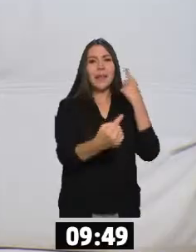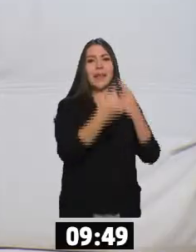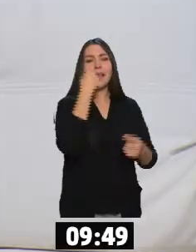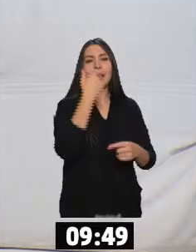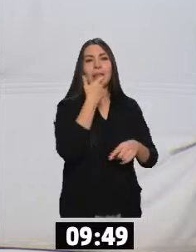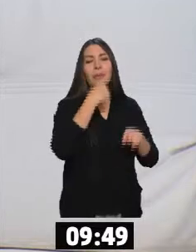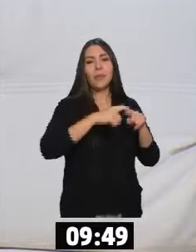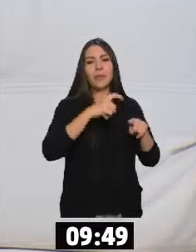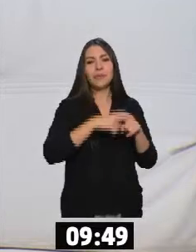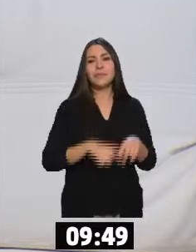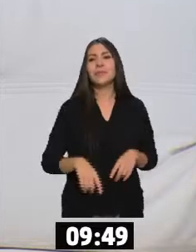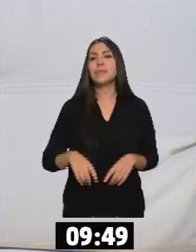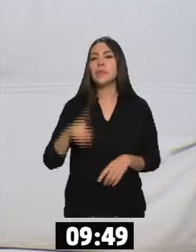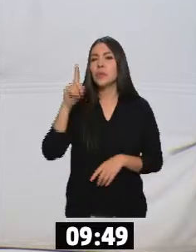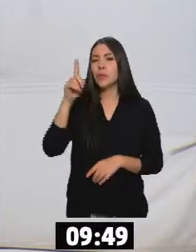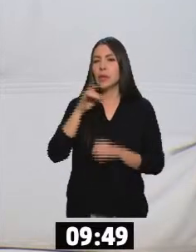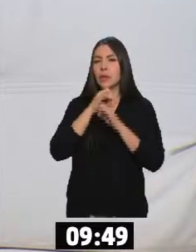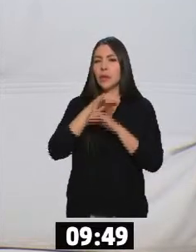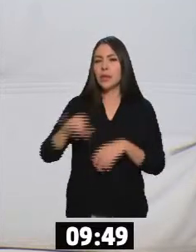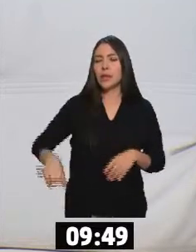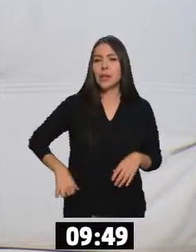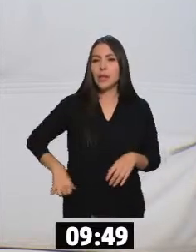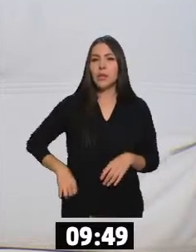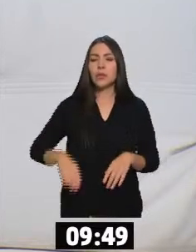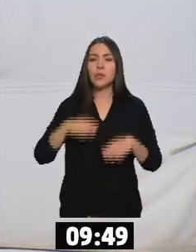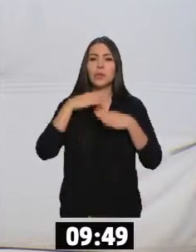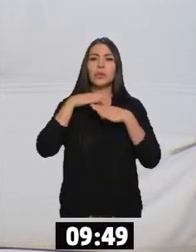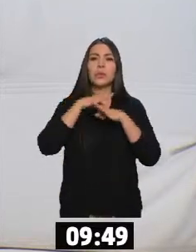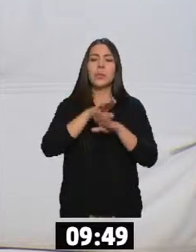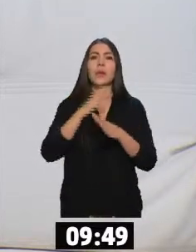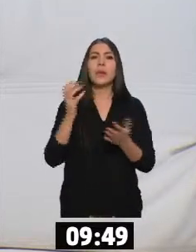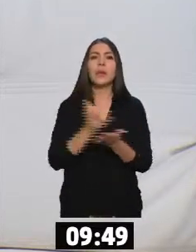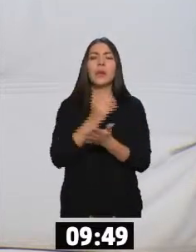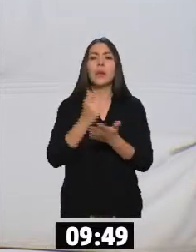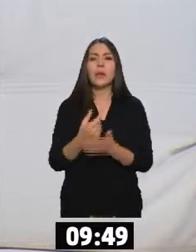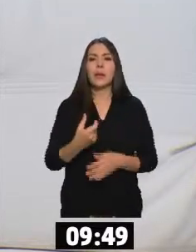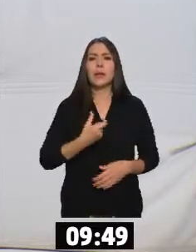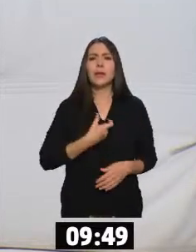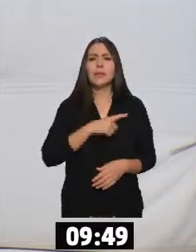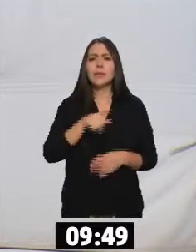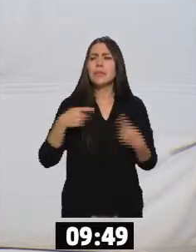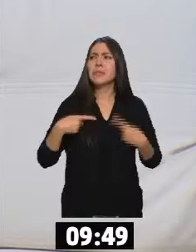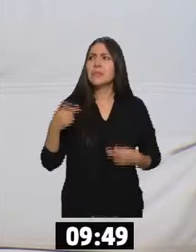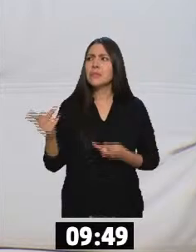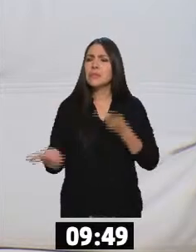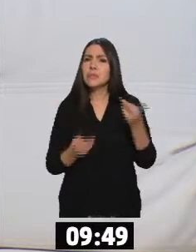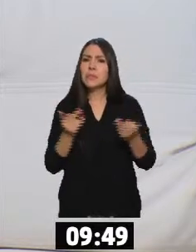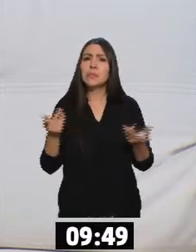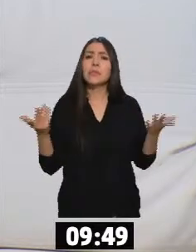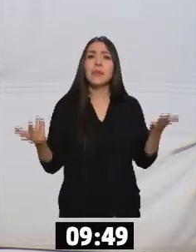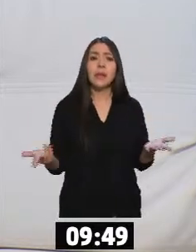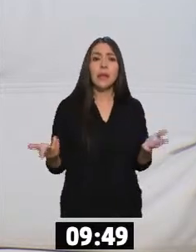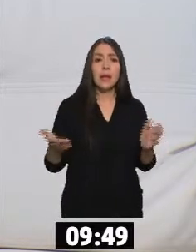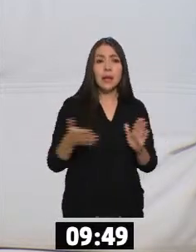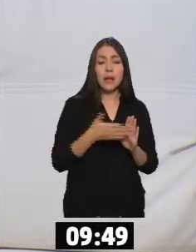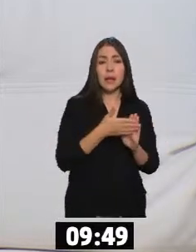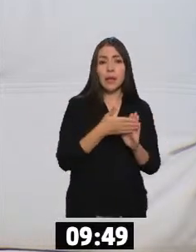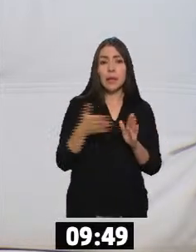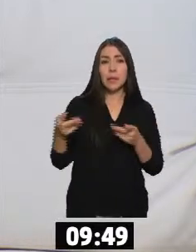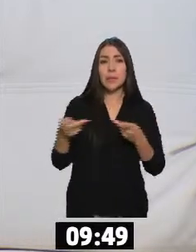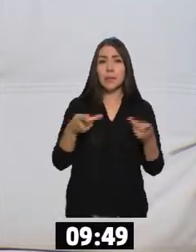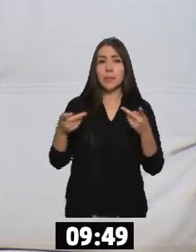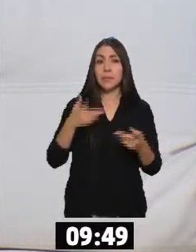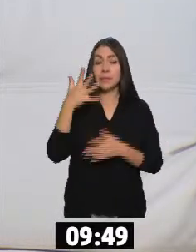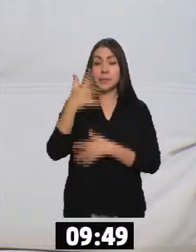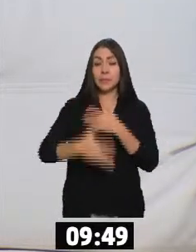datos muy interesantes que tenemos es en el medallero en general en su participación. Nos caben las preguntas, si estos 5 años de preparación, porque al final